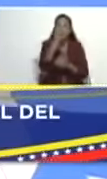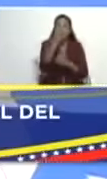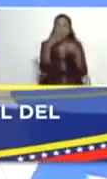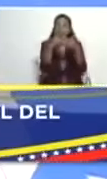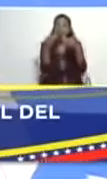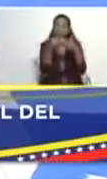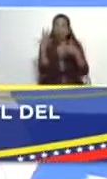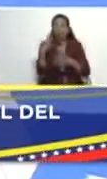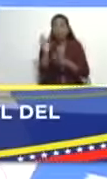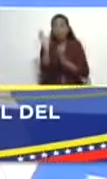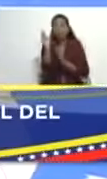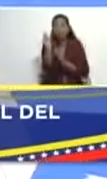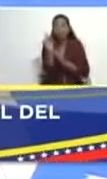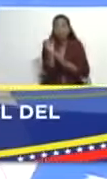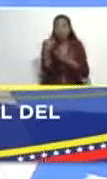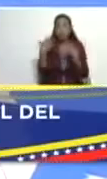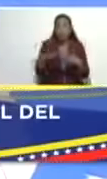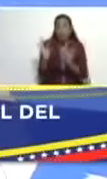dólares.